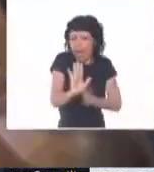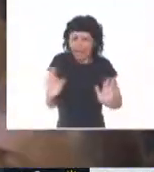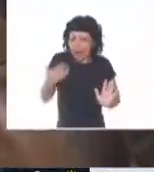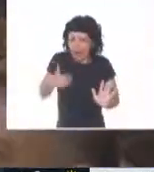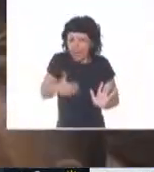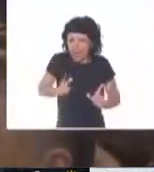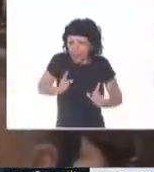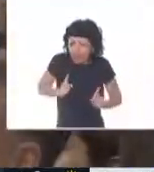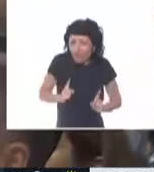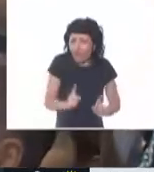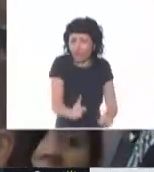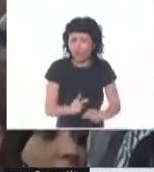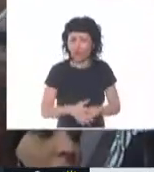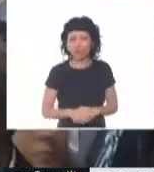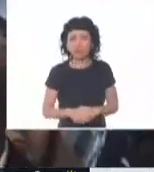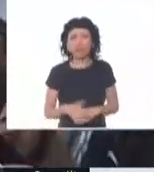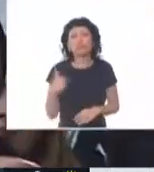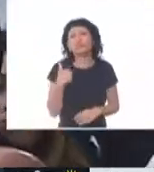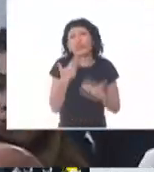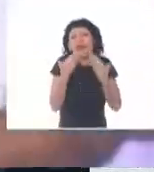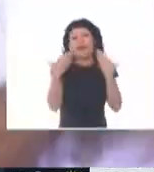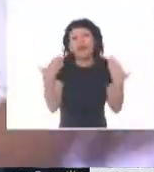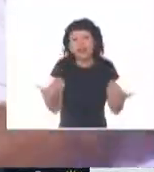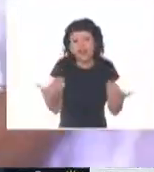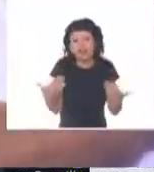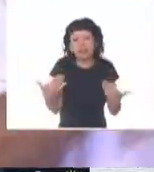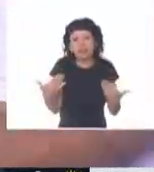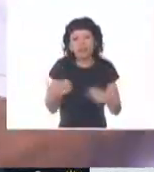Argentina. Quiero agradecerle